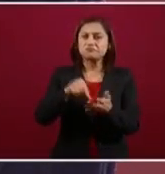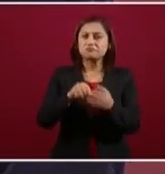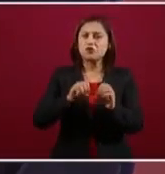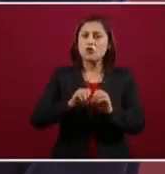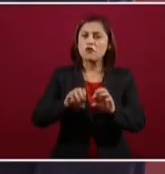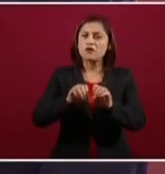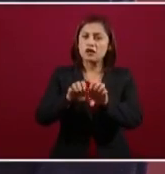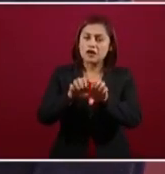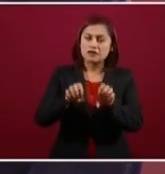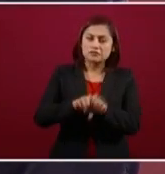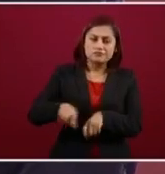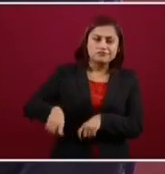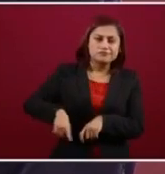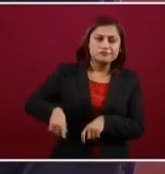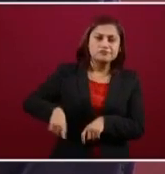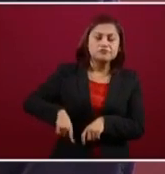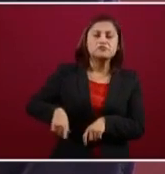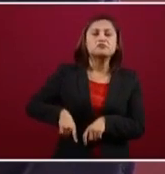la Policía Federal,